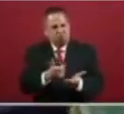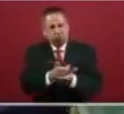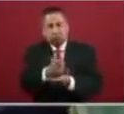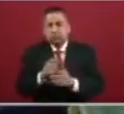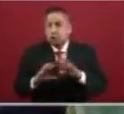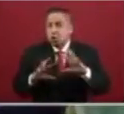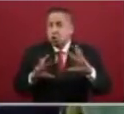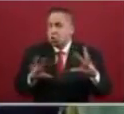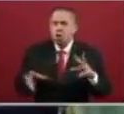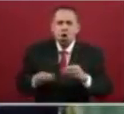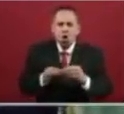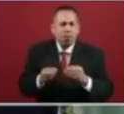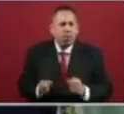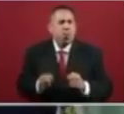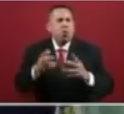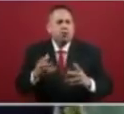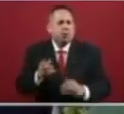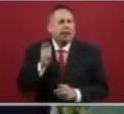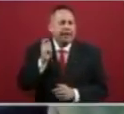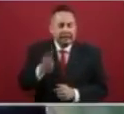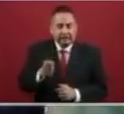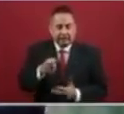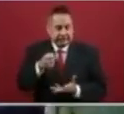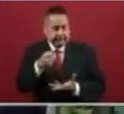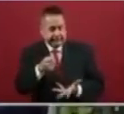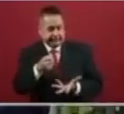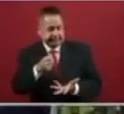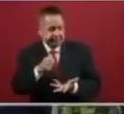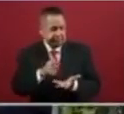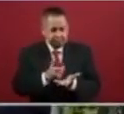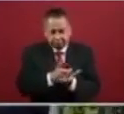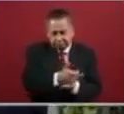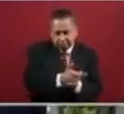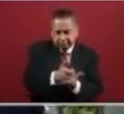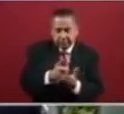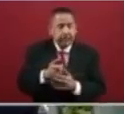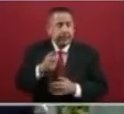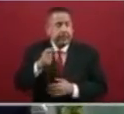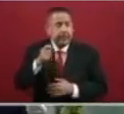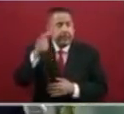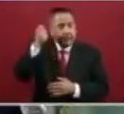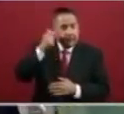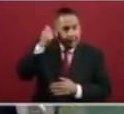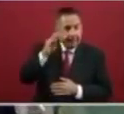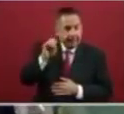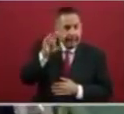total estarán recibiendo becas